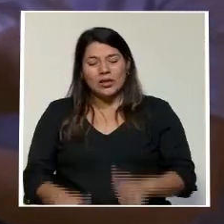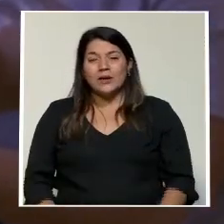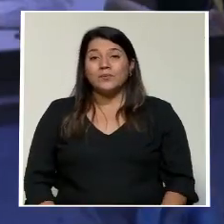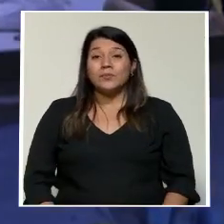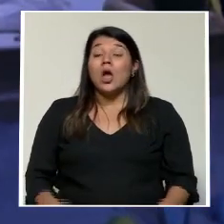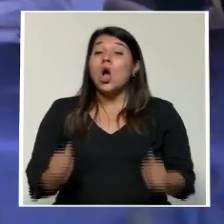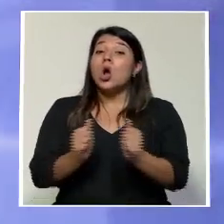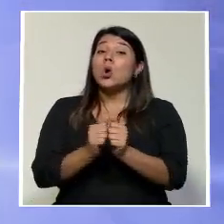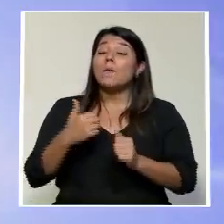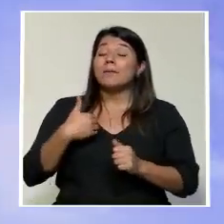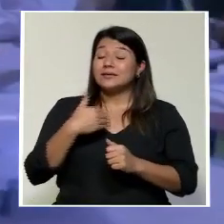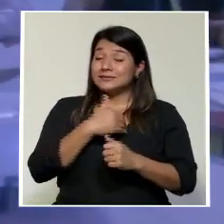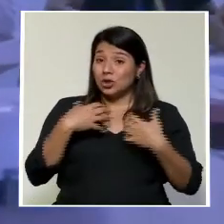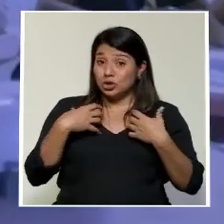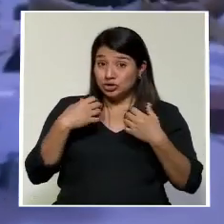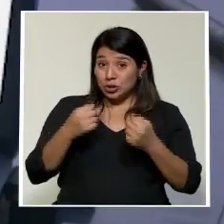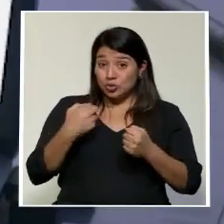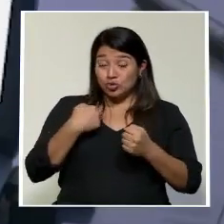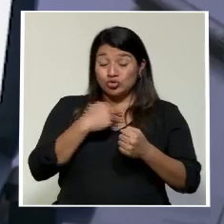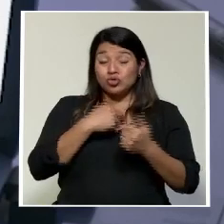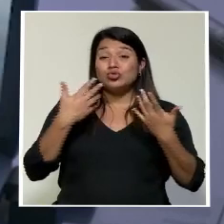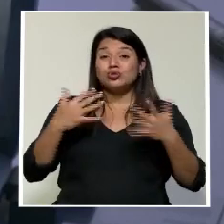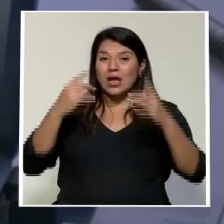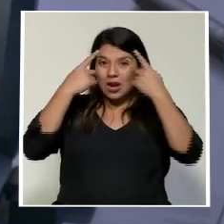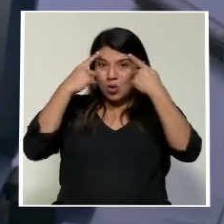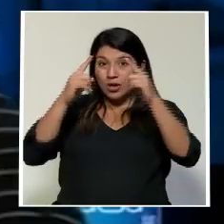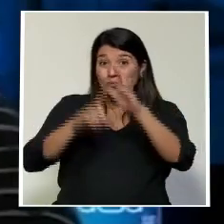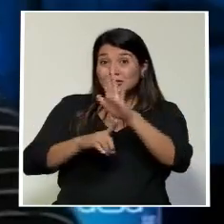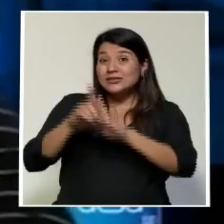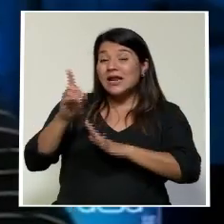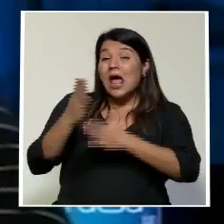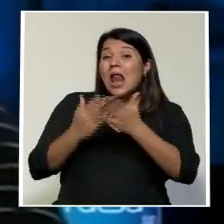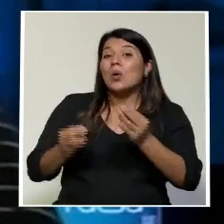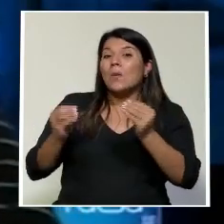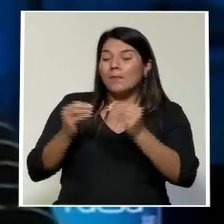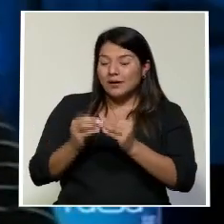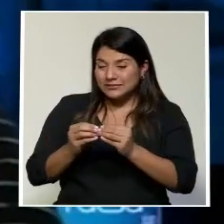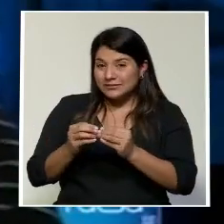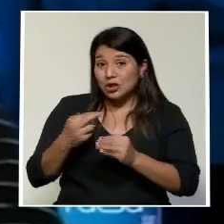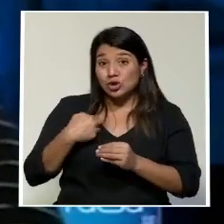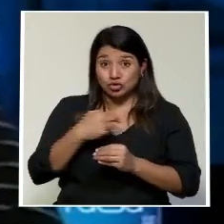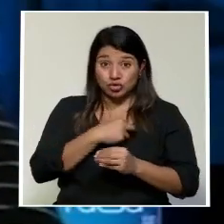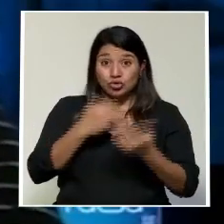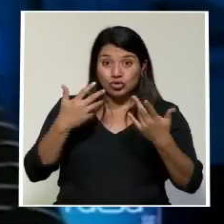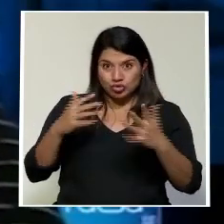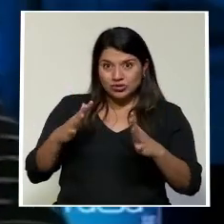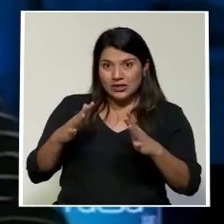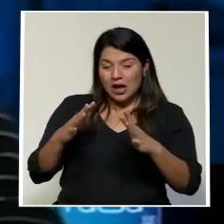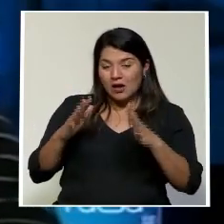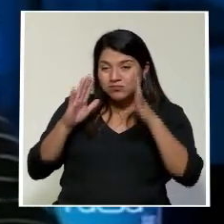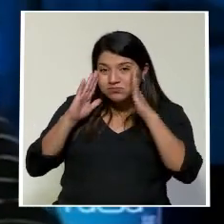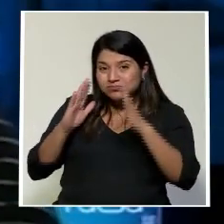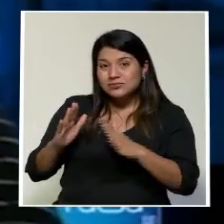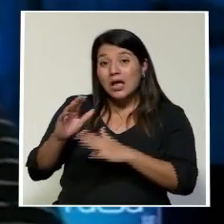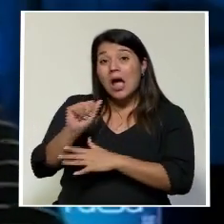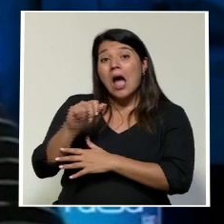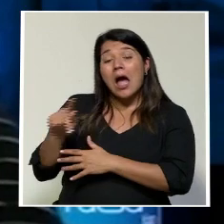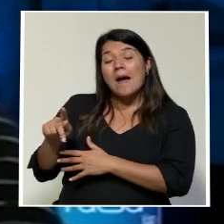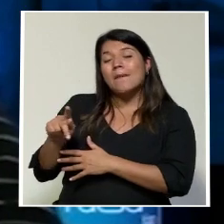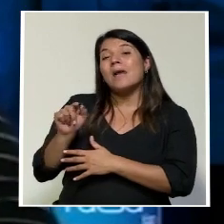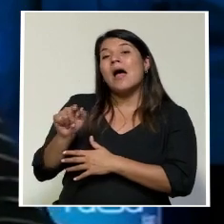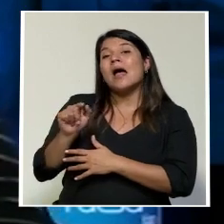el ministerio de salud hemos desarrollado un paso más allá hemos ido también incluso a las aplicaciones aquí hablamos